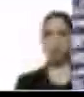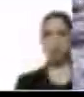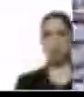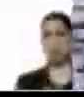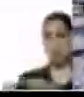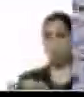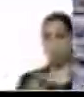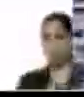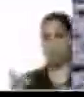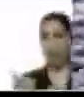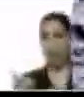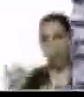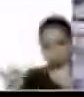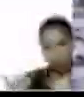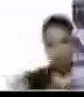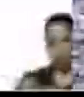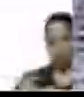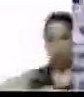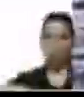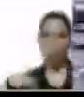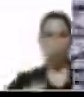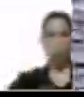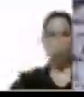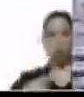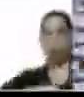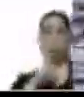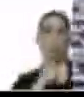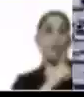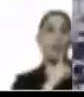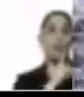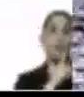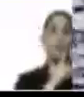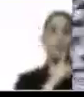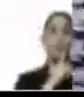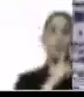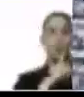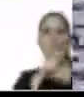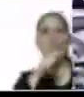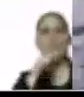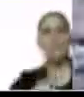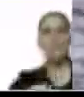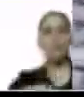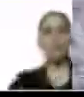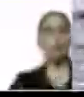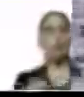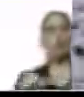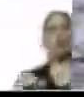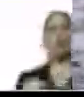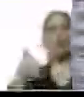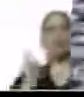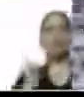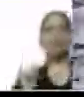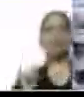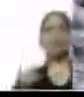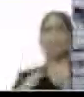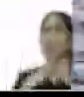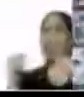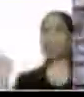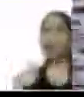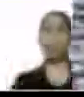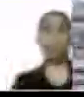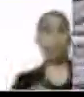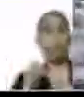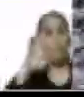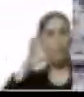Entonces, han venido venezolanos a Colombia, aquí los hemos infectado y los hemos enviado como un arma secreta. Como un arma